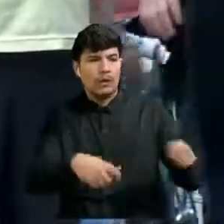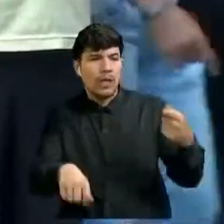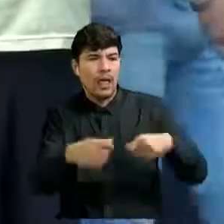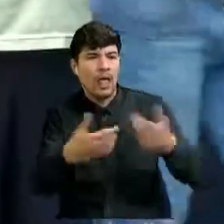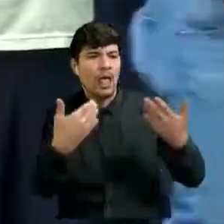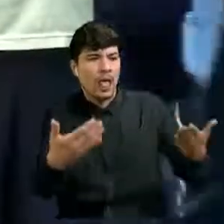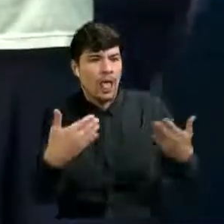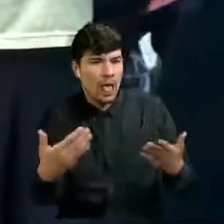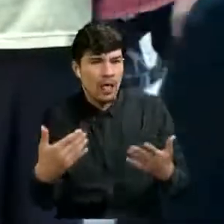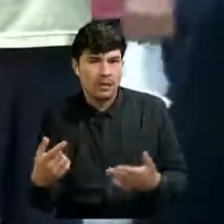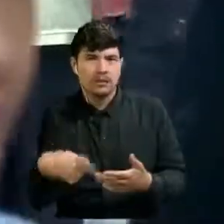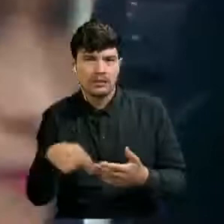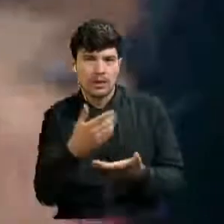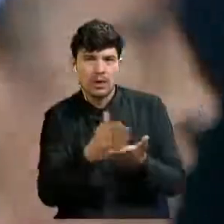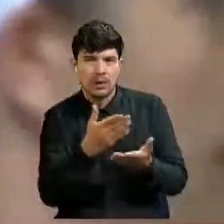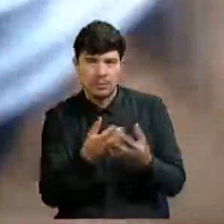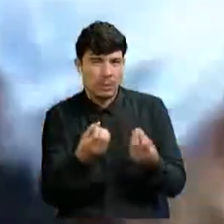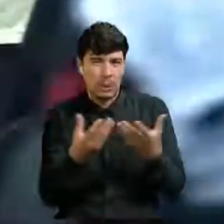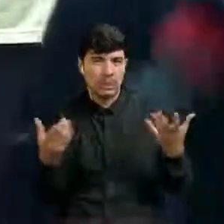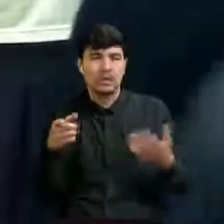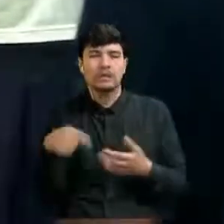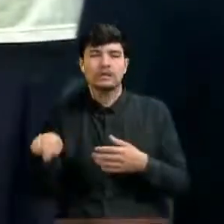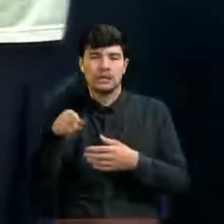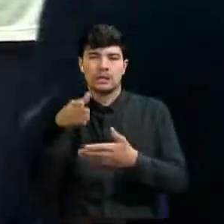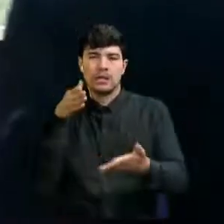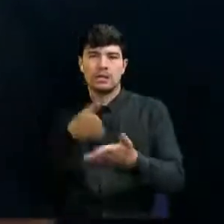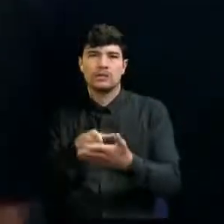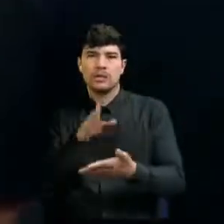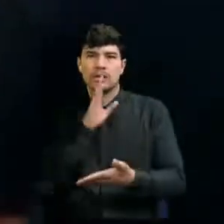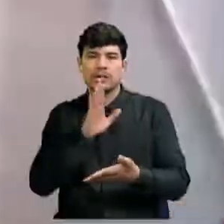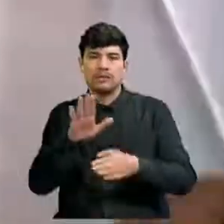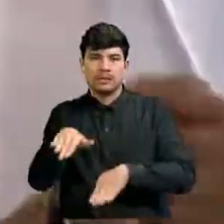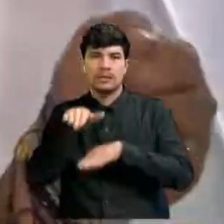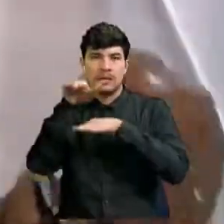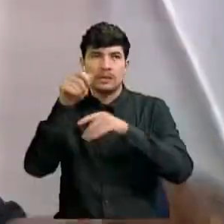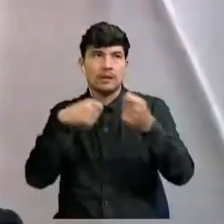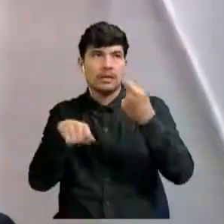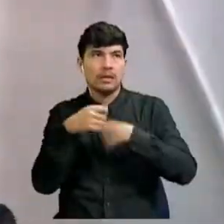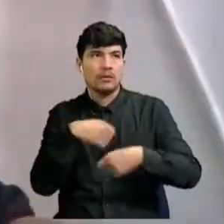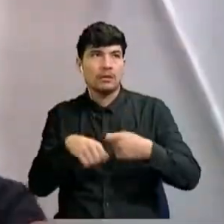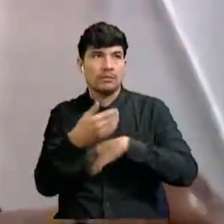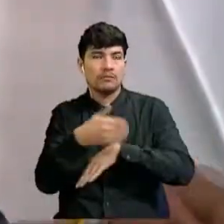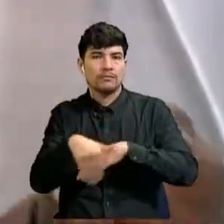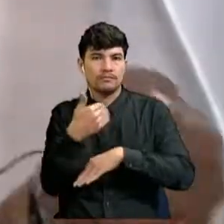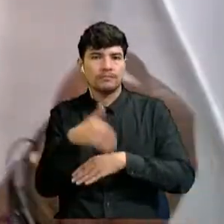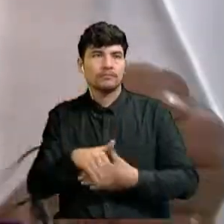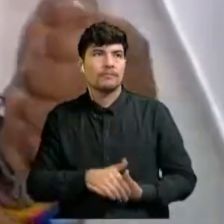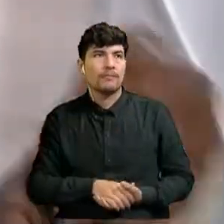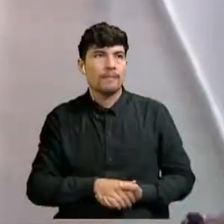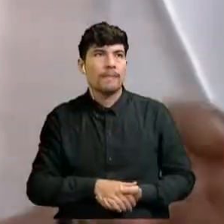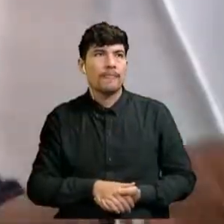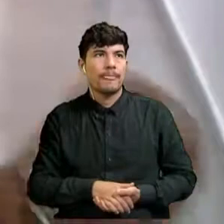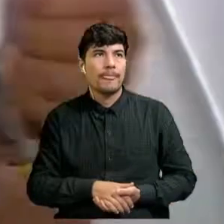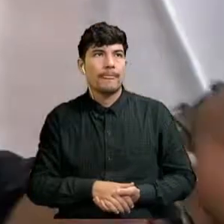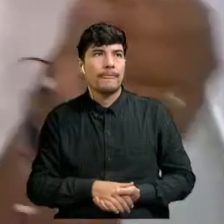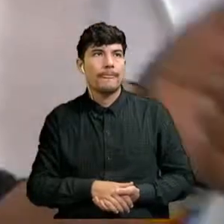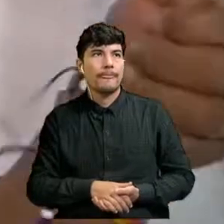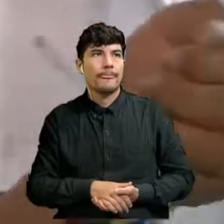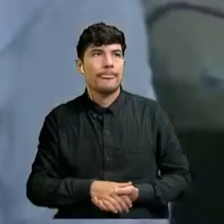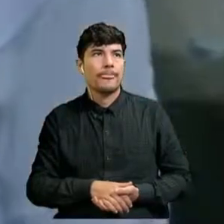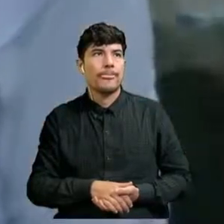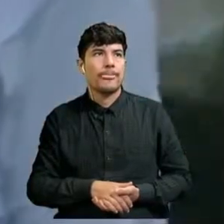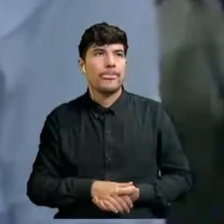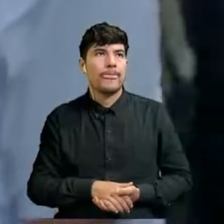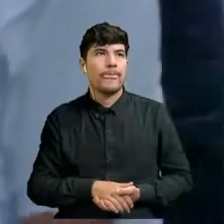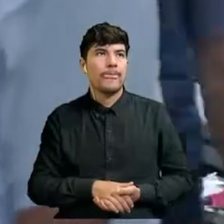así lo denunciaron representantes de los vendedores ambulantes el problema que ellos quieren meter en la mercancía al santander ya no así